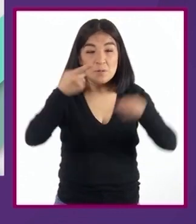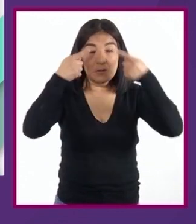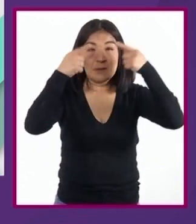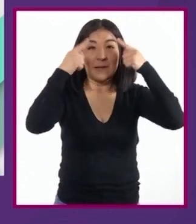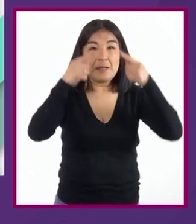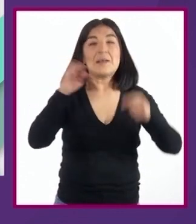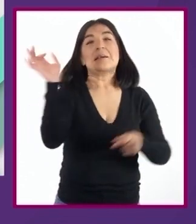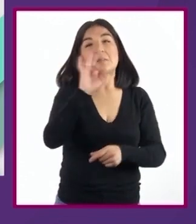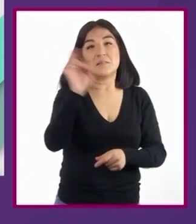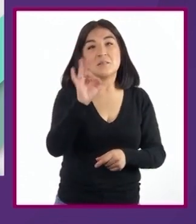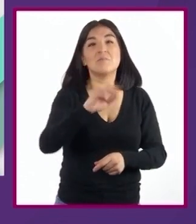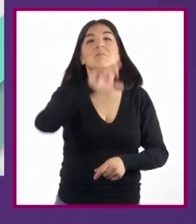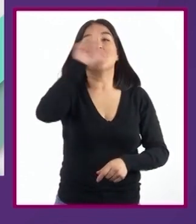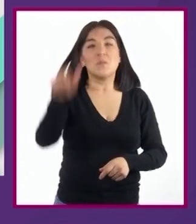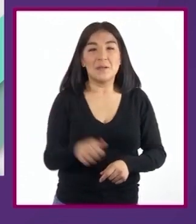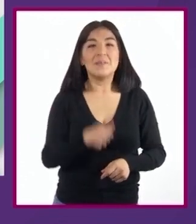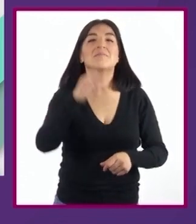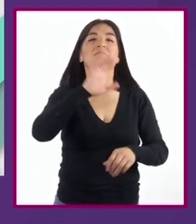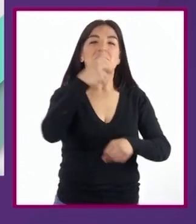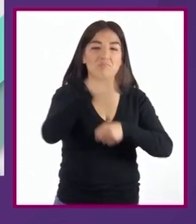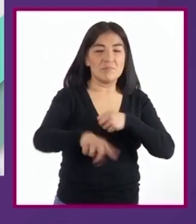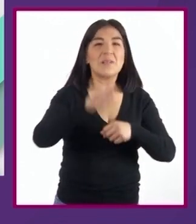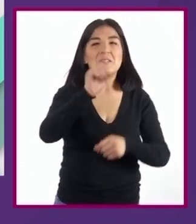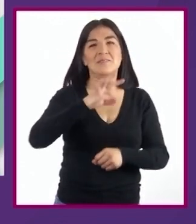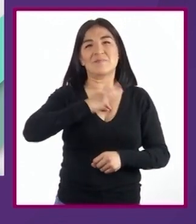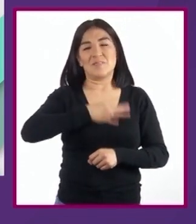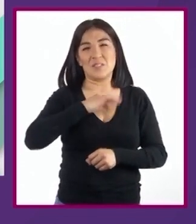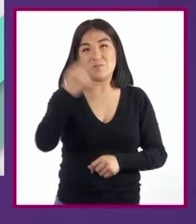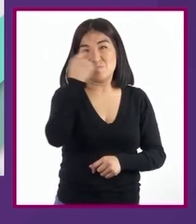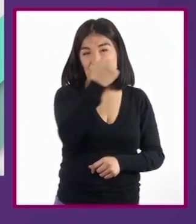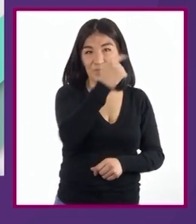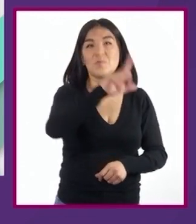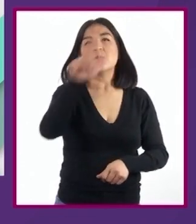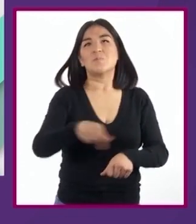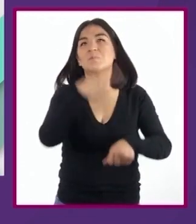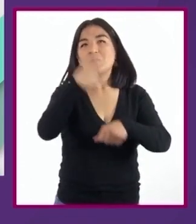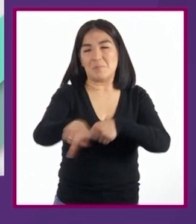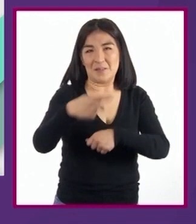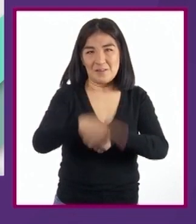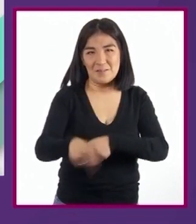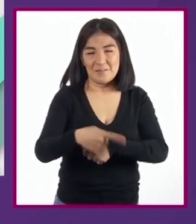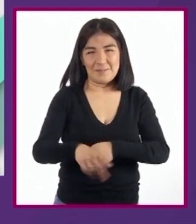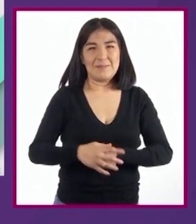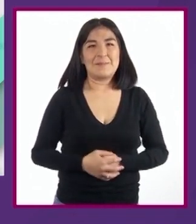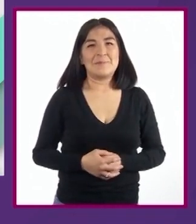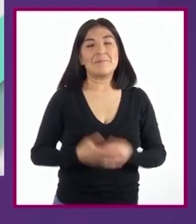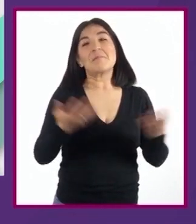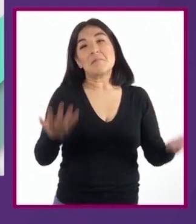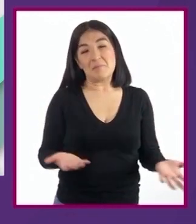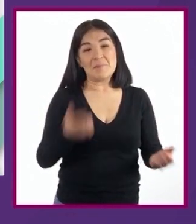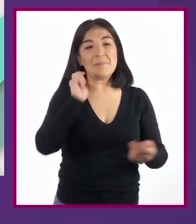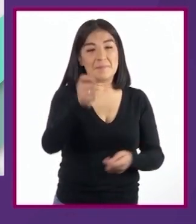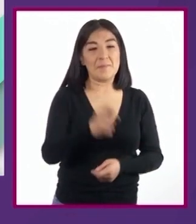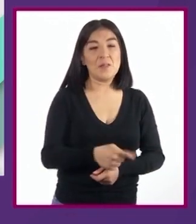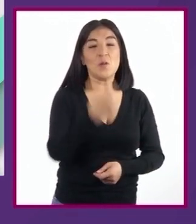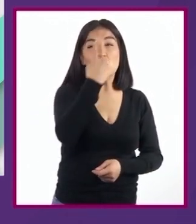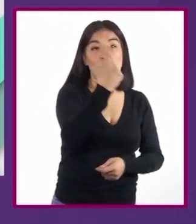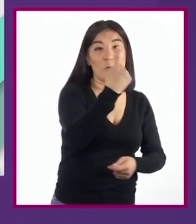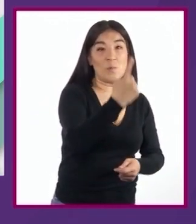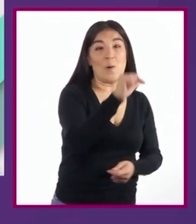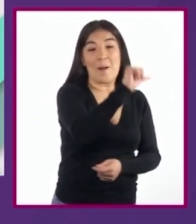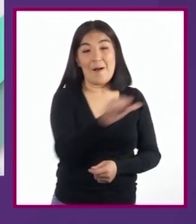de 1 en 100 de desarrollar una infección en los ojos que sea peligrosa, y existe una probabilidad de 1 en 2000